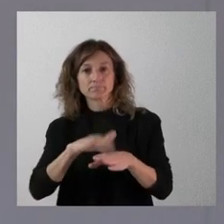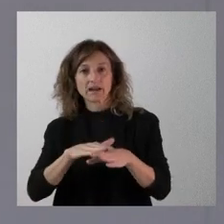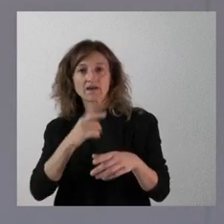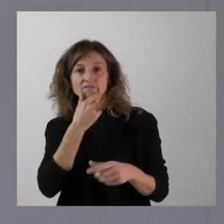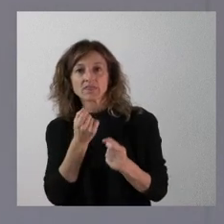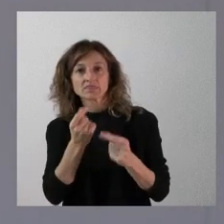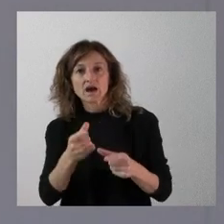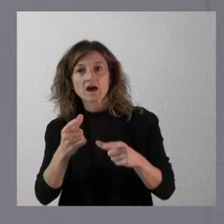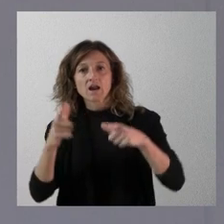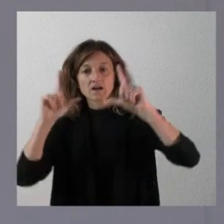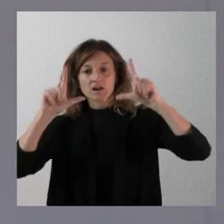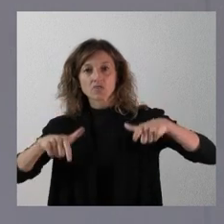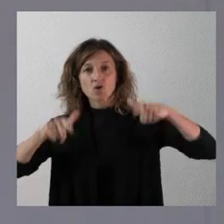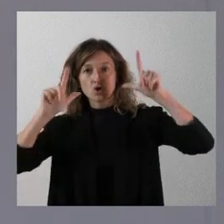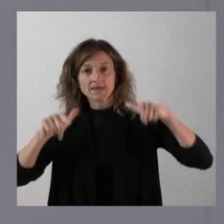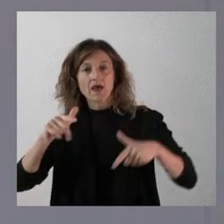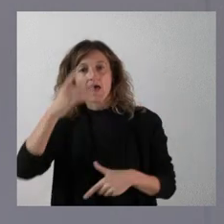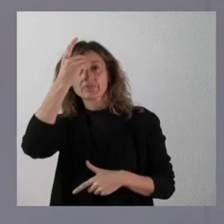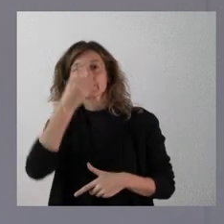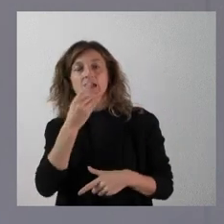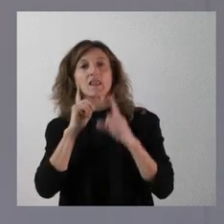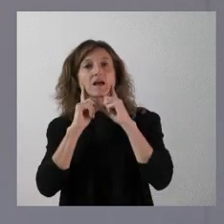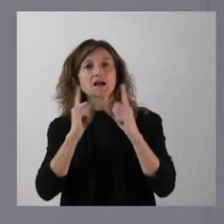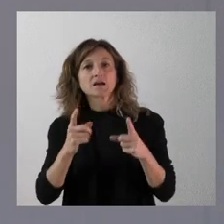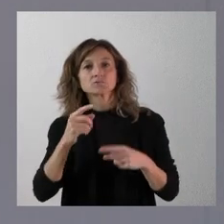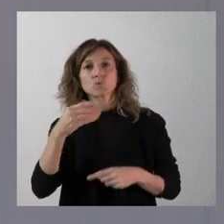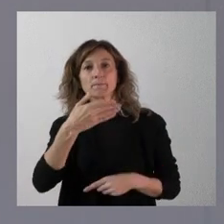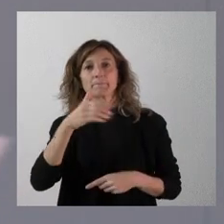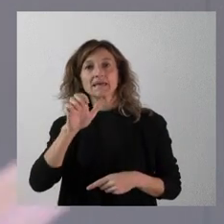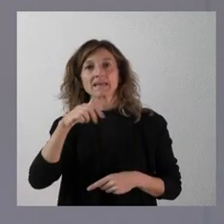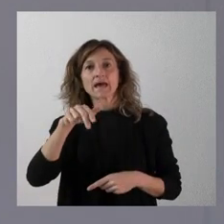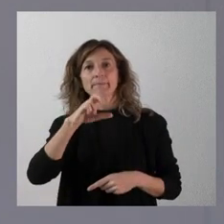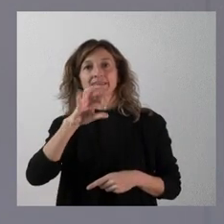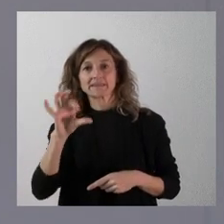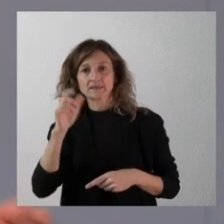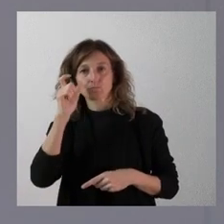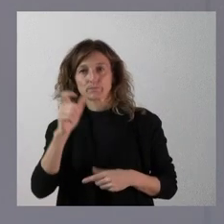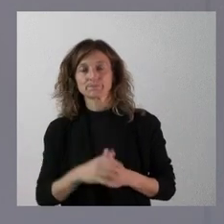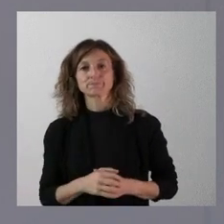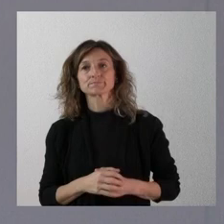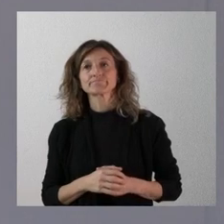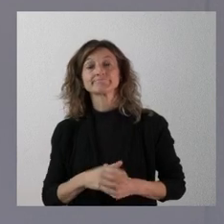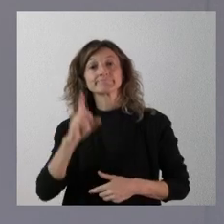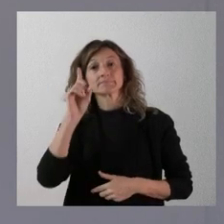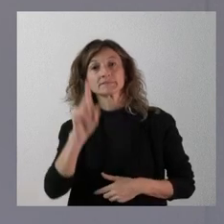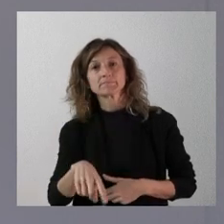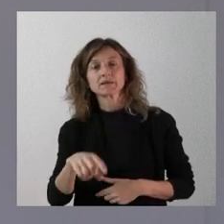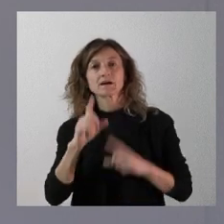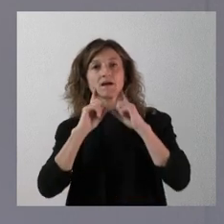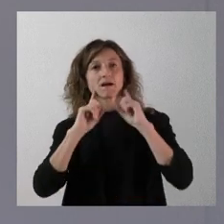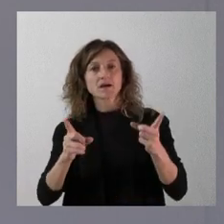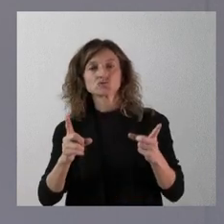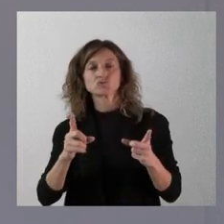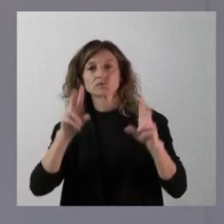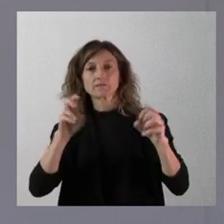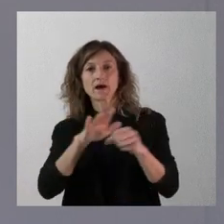las actuaciones de radiología digital en el caso de Benavente en lo que tiene que ver en este caso ya con el ámbito